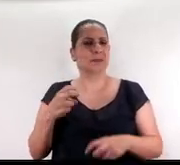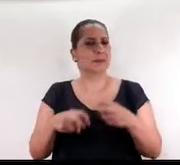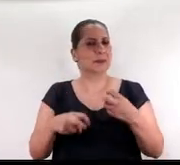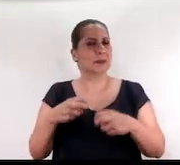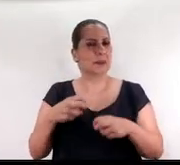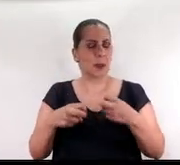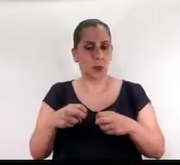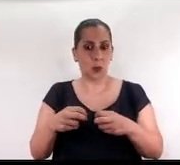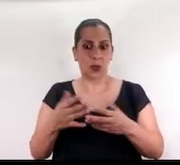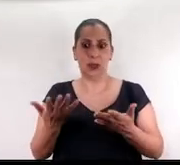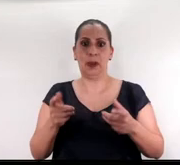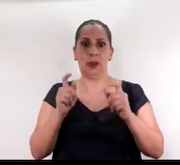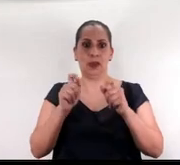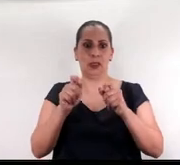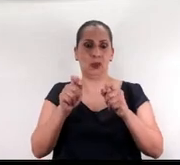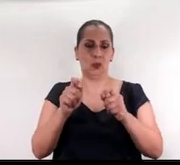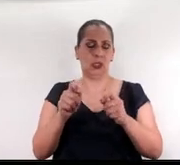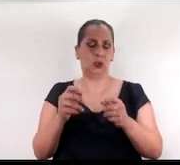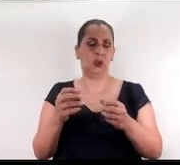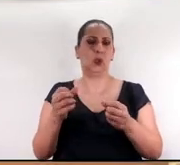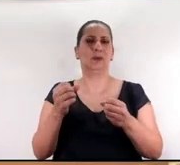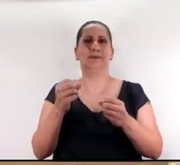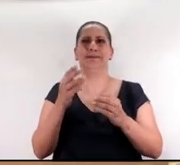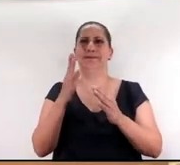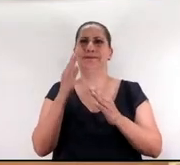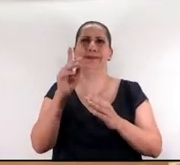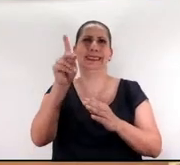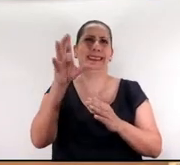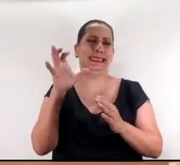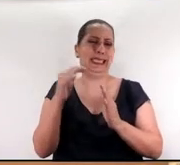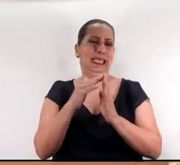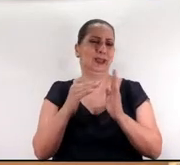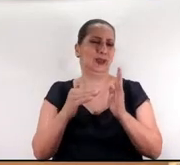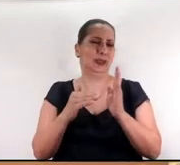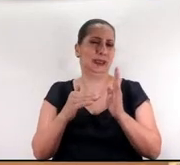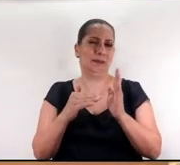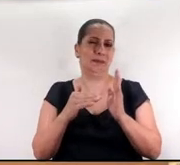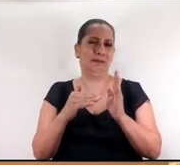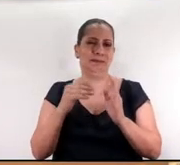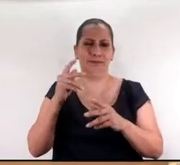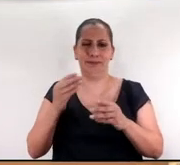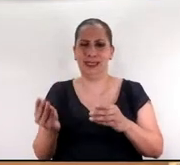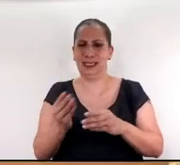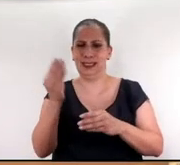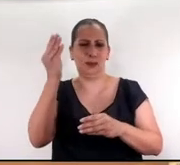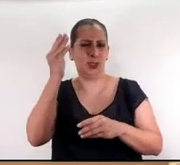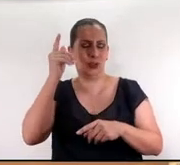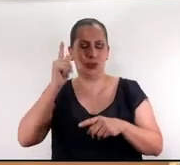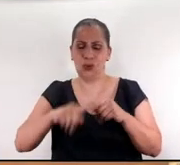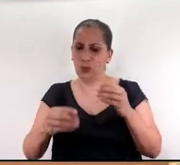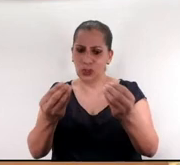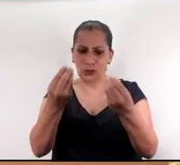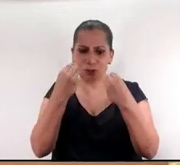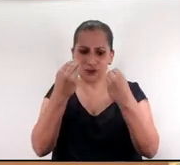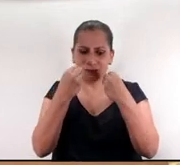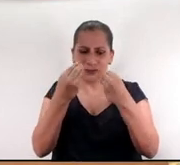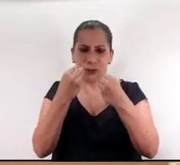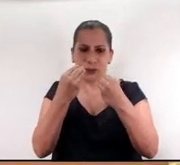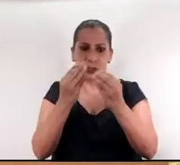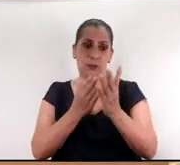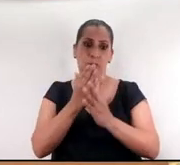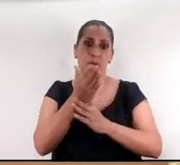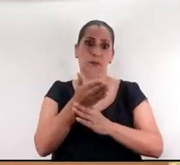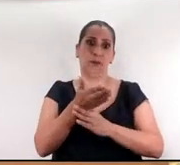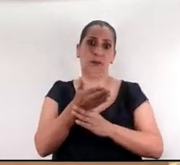que hizo para la educación que miles, cientos de miles de muchachos y muchachas no pudieran educarse a través